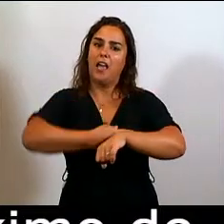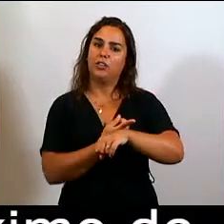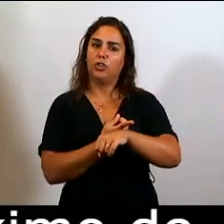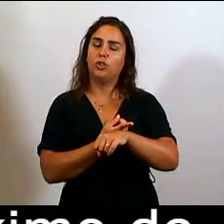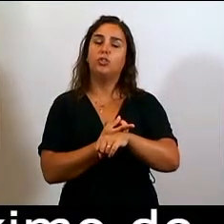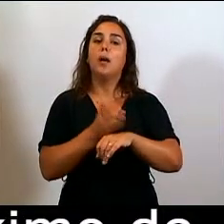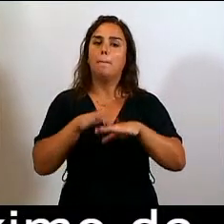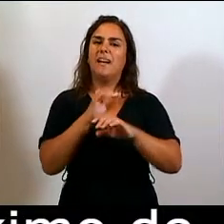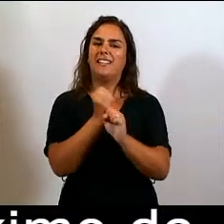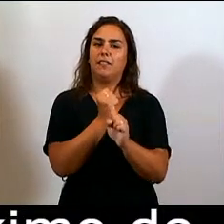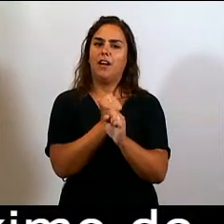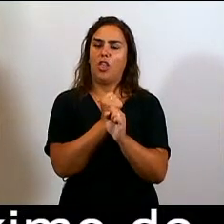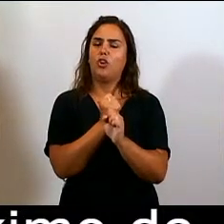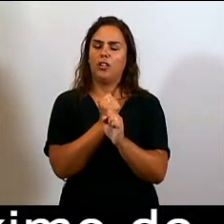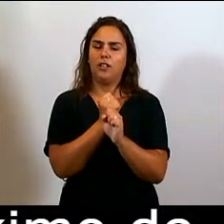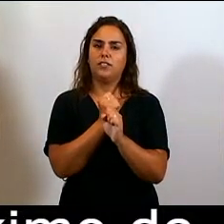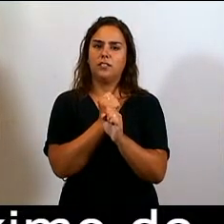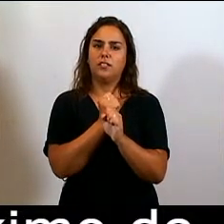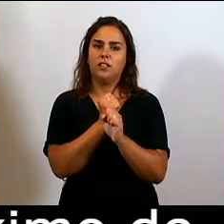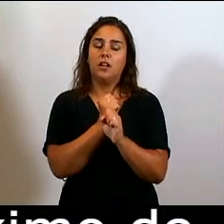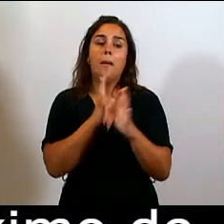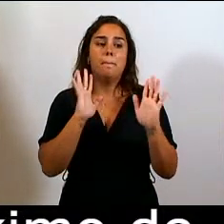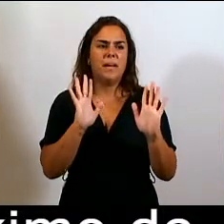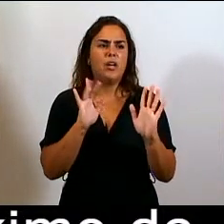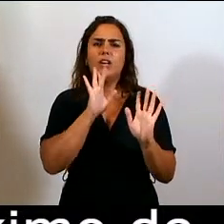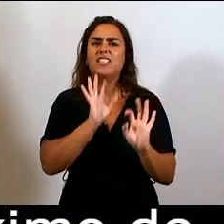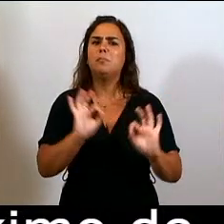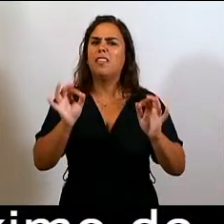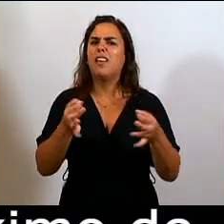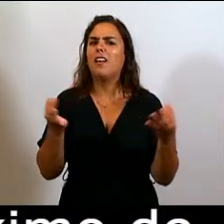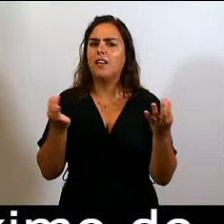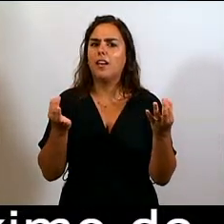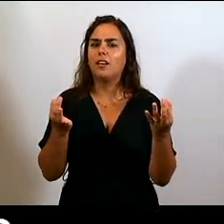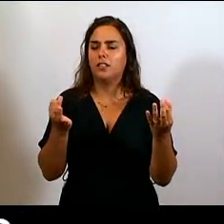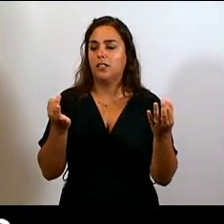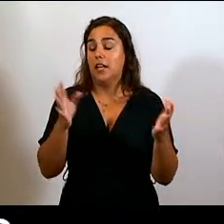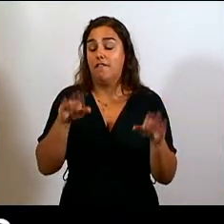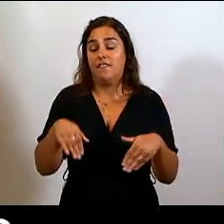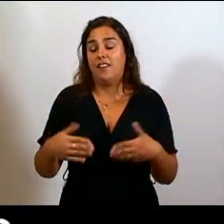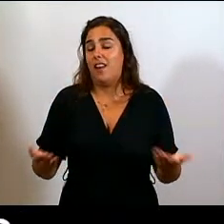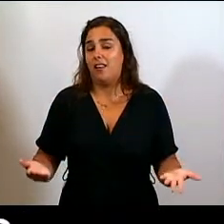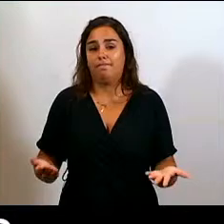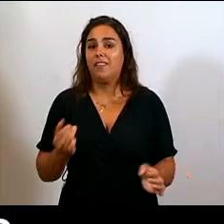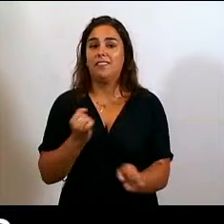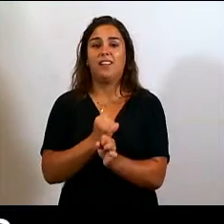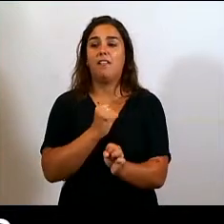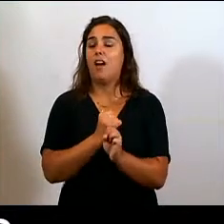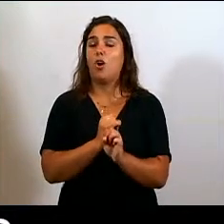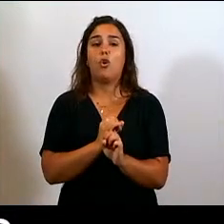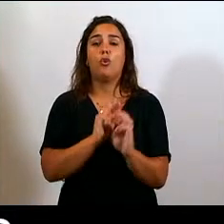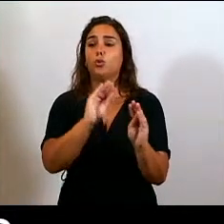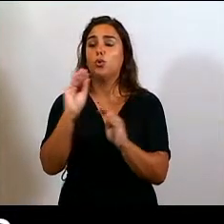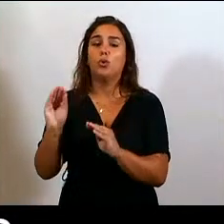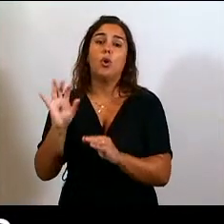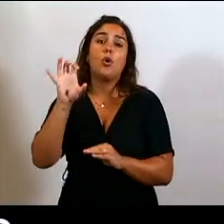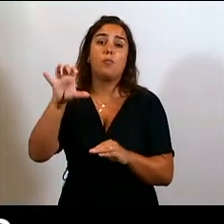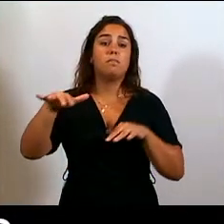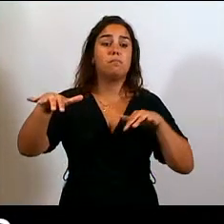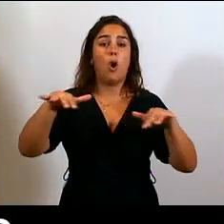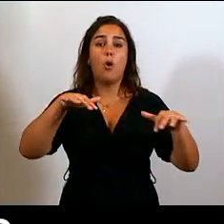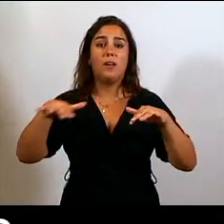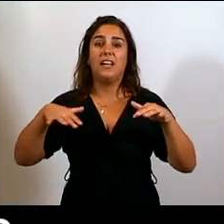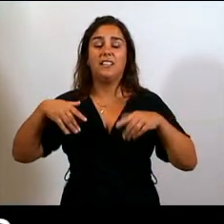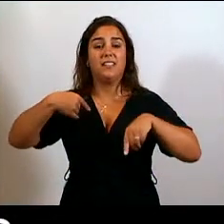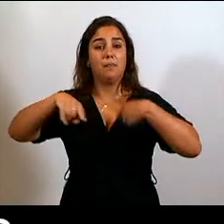los trabajadores, con una única excepción: es los que desarrollan su trabajo en las unidades móviles de transporte